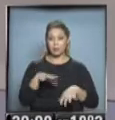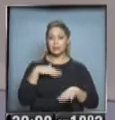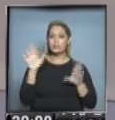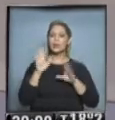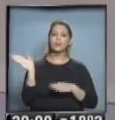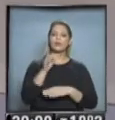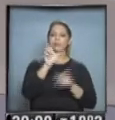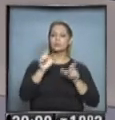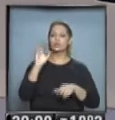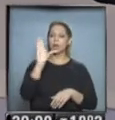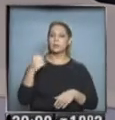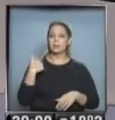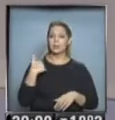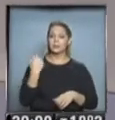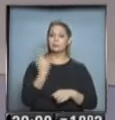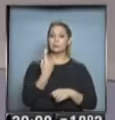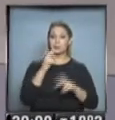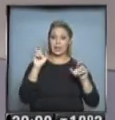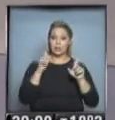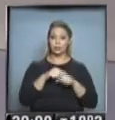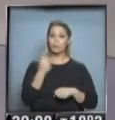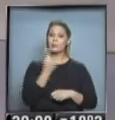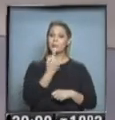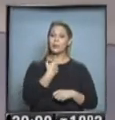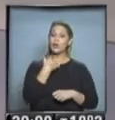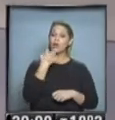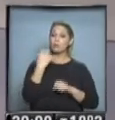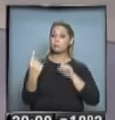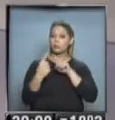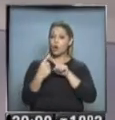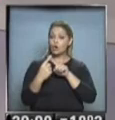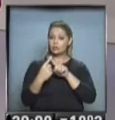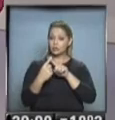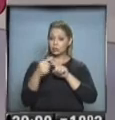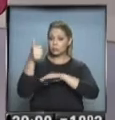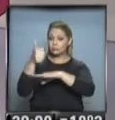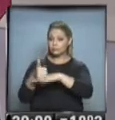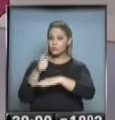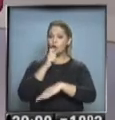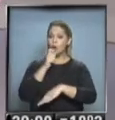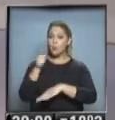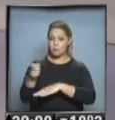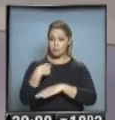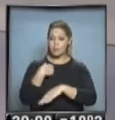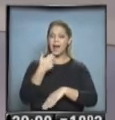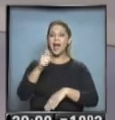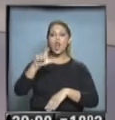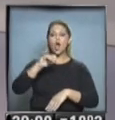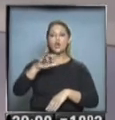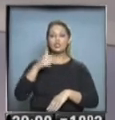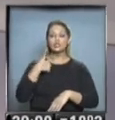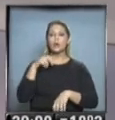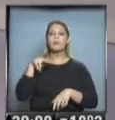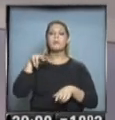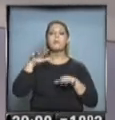para todo el país. Estos son los primeros adelantos. En principio vamos a tomar contacto en vivo con nuestro compañero Fernando Alonso. Hay paro